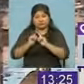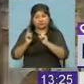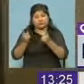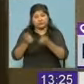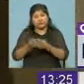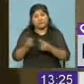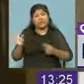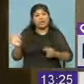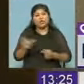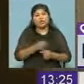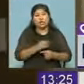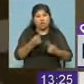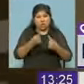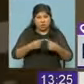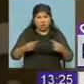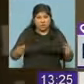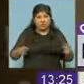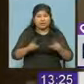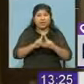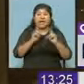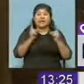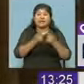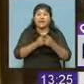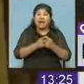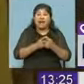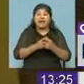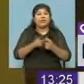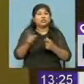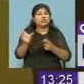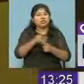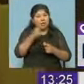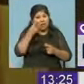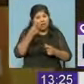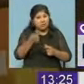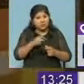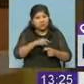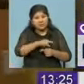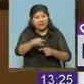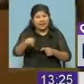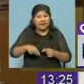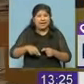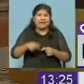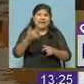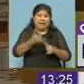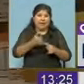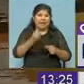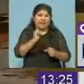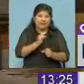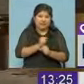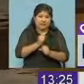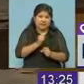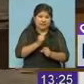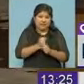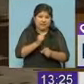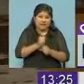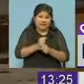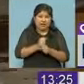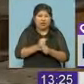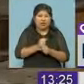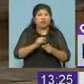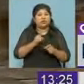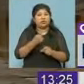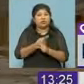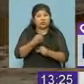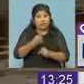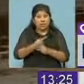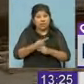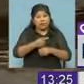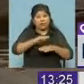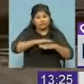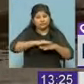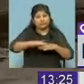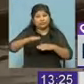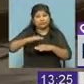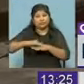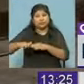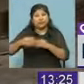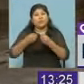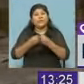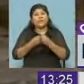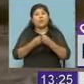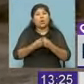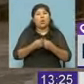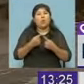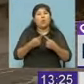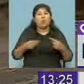eso hizo que realmente no se pueda realizar ningún tipo de actividad estaba todo inundado en cuanto a pupitres en